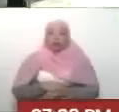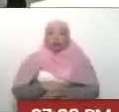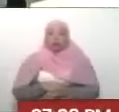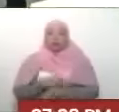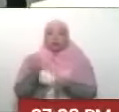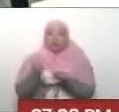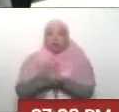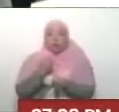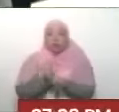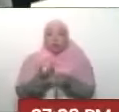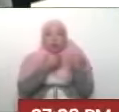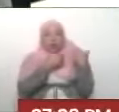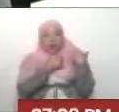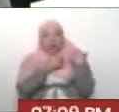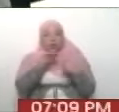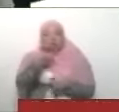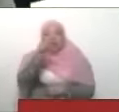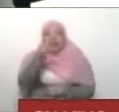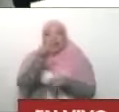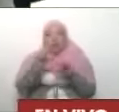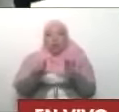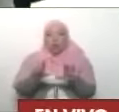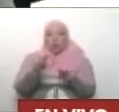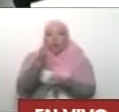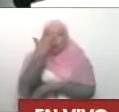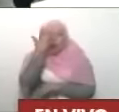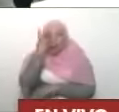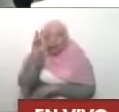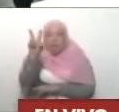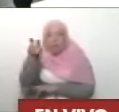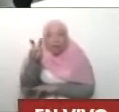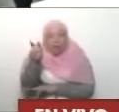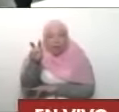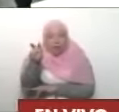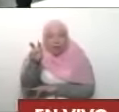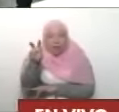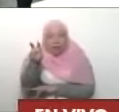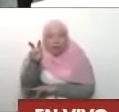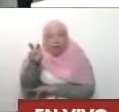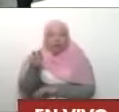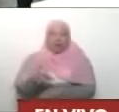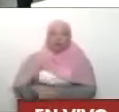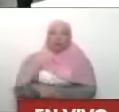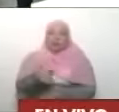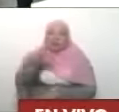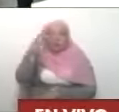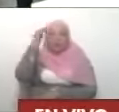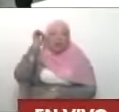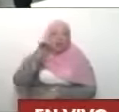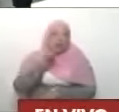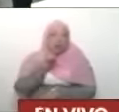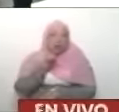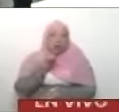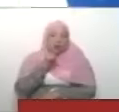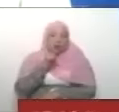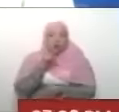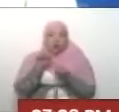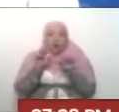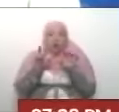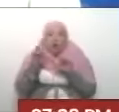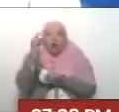conjuntos, claro. 16 cae viernes. Ustedes el sábado tienen la octavita de